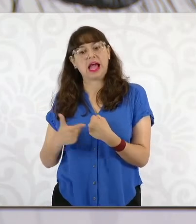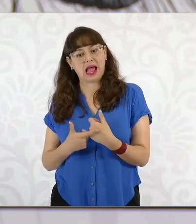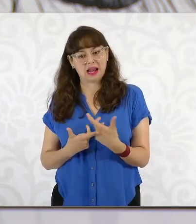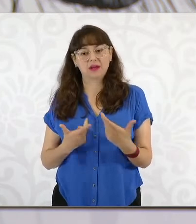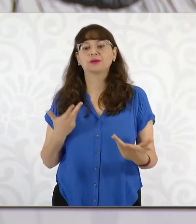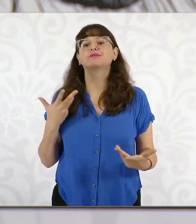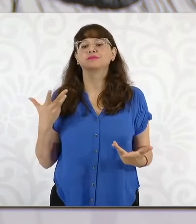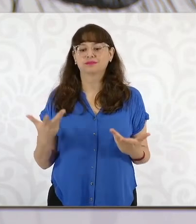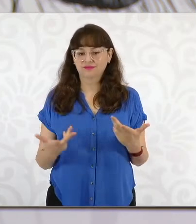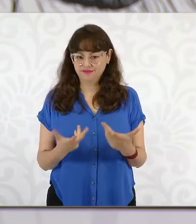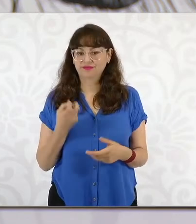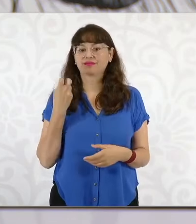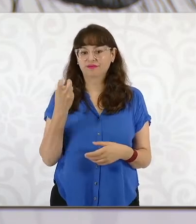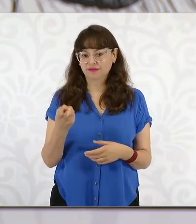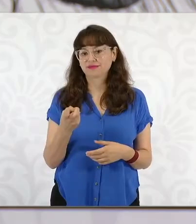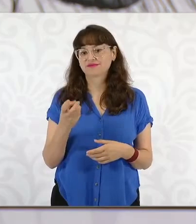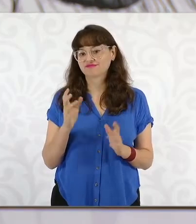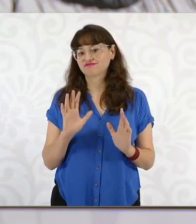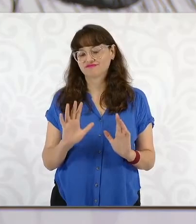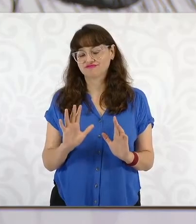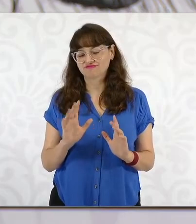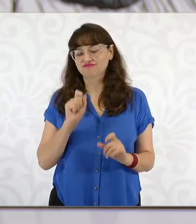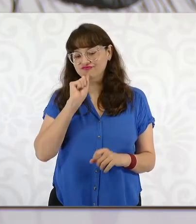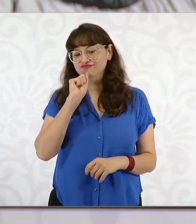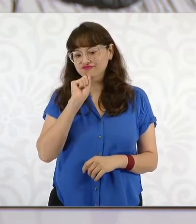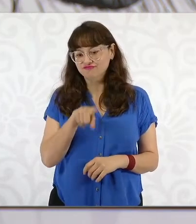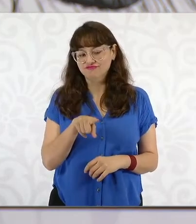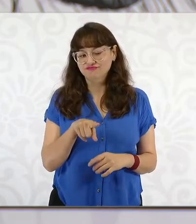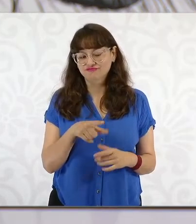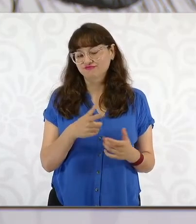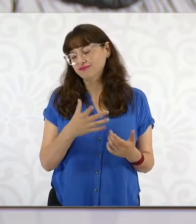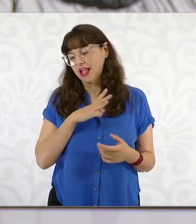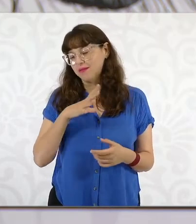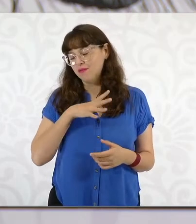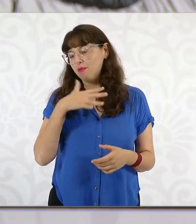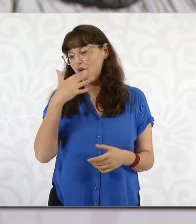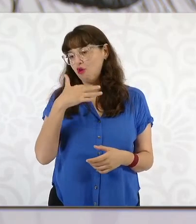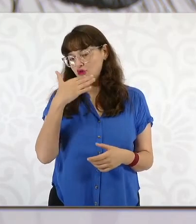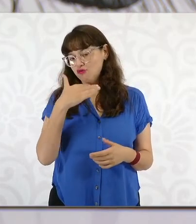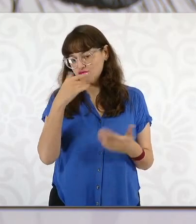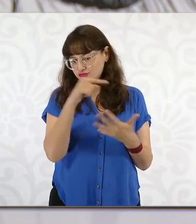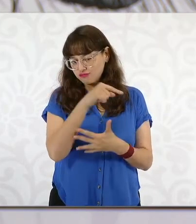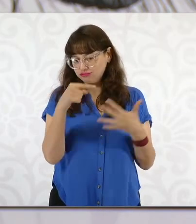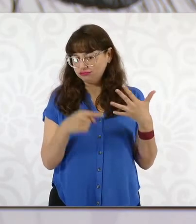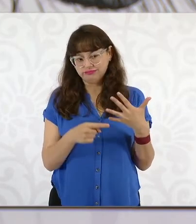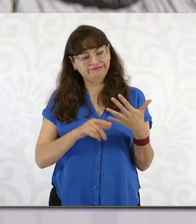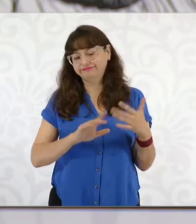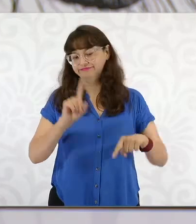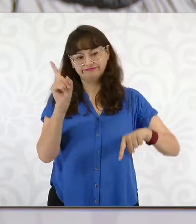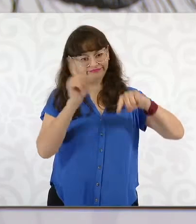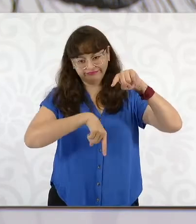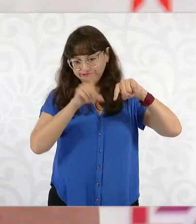al corralón o a la salida del corralón también. Entonces, para acabar con ese esquema de